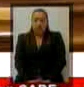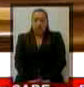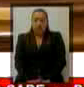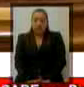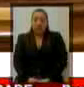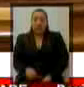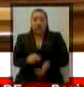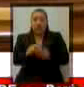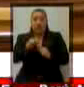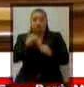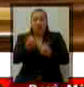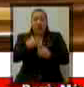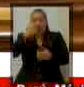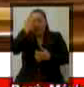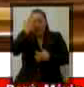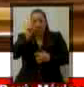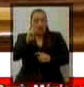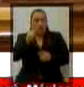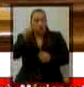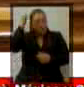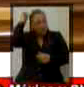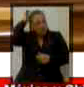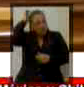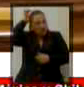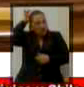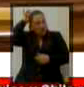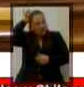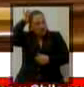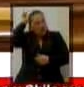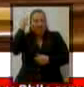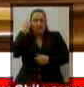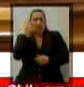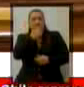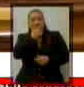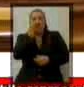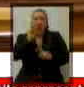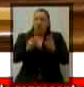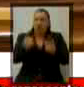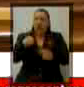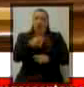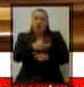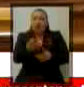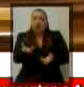enfermas, que se dicen, sociedades disfuncionales, donde, dicho sea de paso,